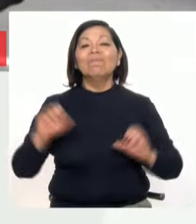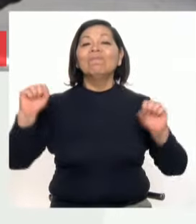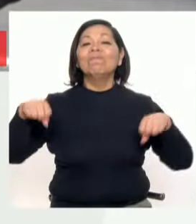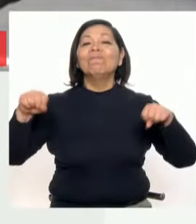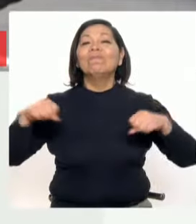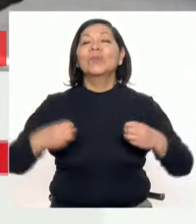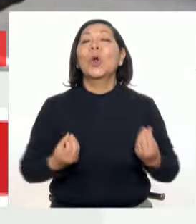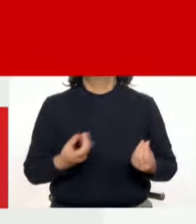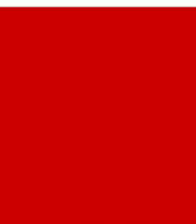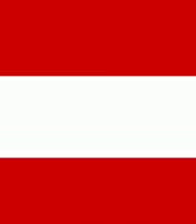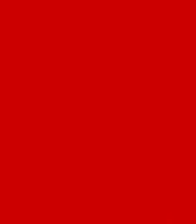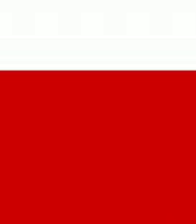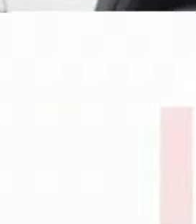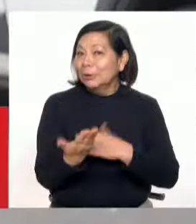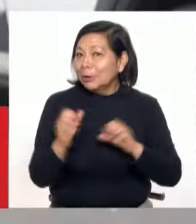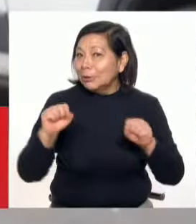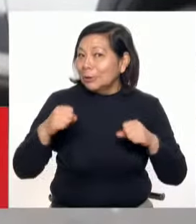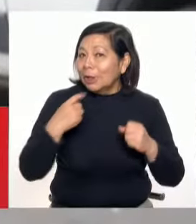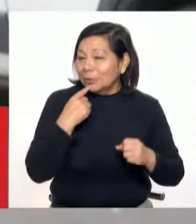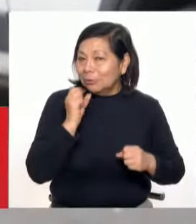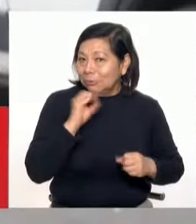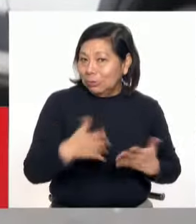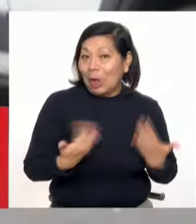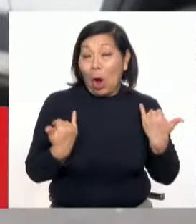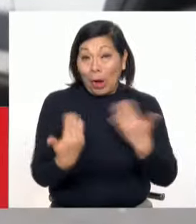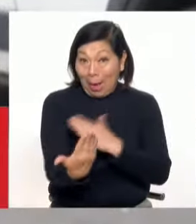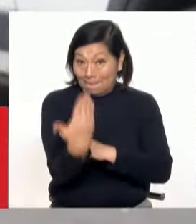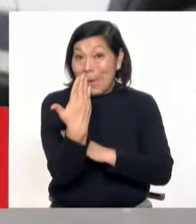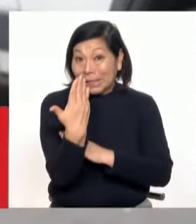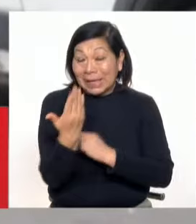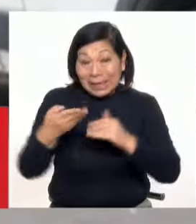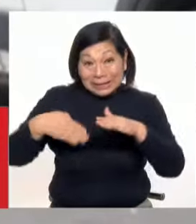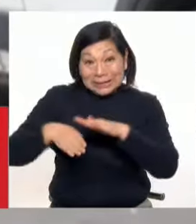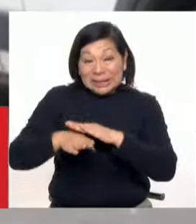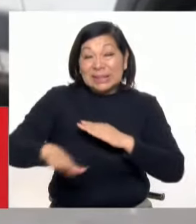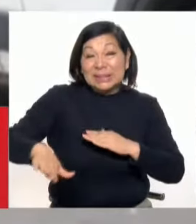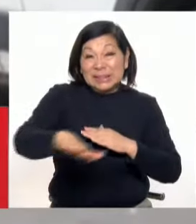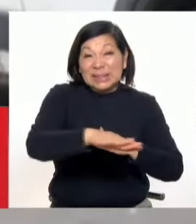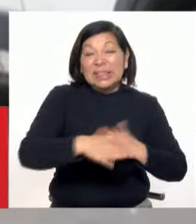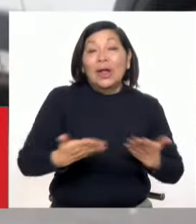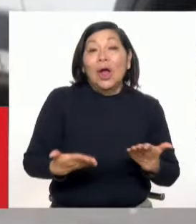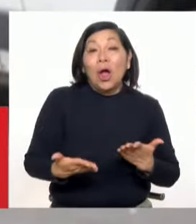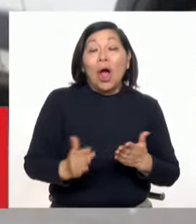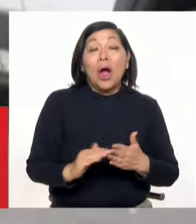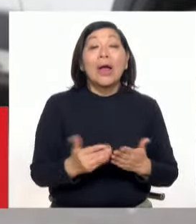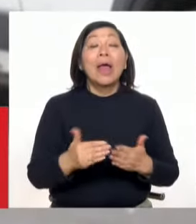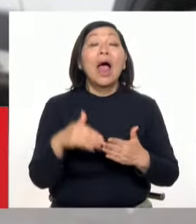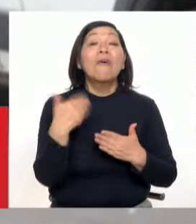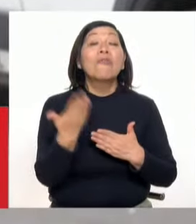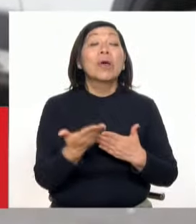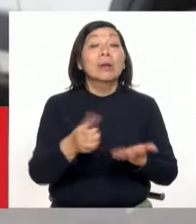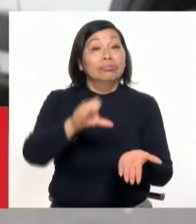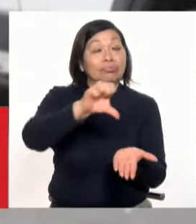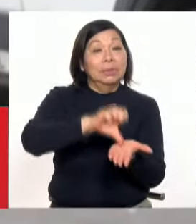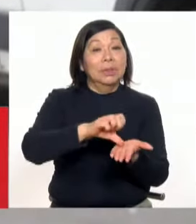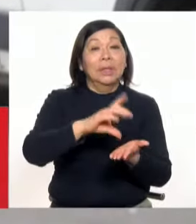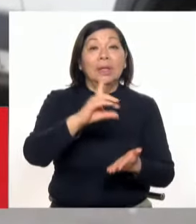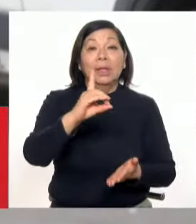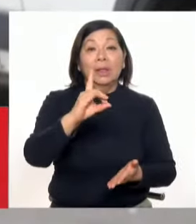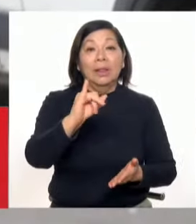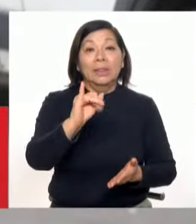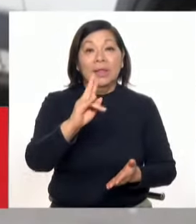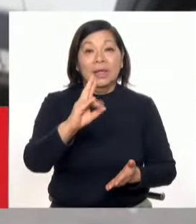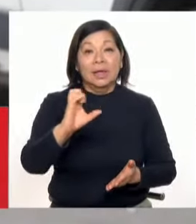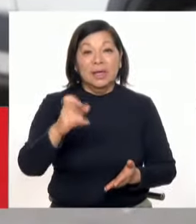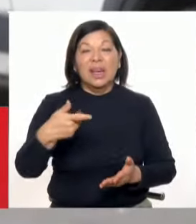Así es, Alex, ¿cómo estás? Buenos días. Comentarte pues que a esta hora de la mañana nosotros hemos llegado hasta los exteriores de la sede de la DIRINCRI, ubicada